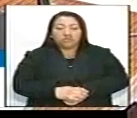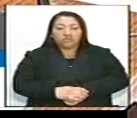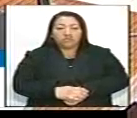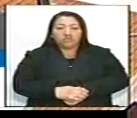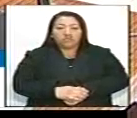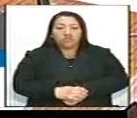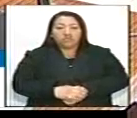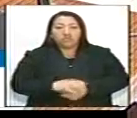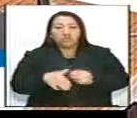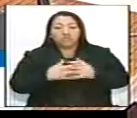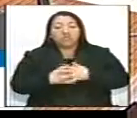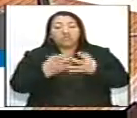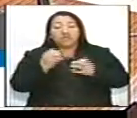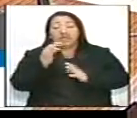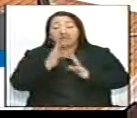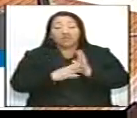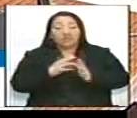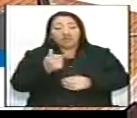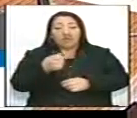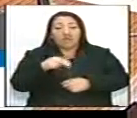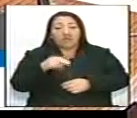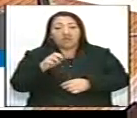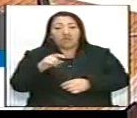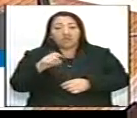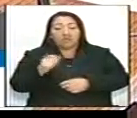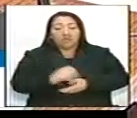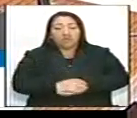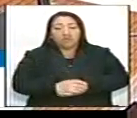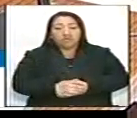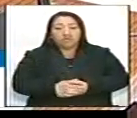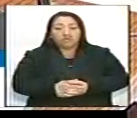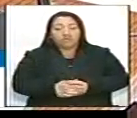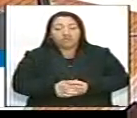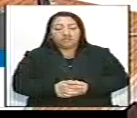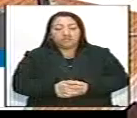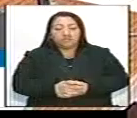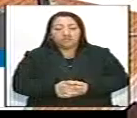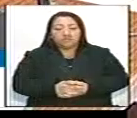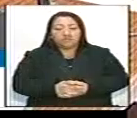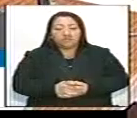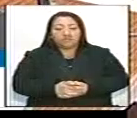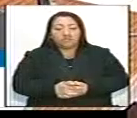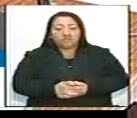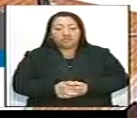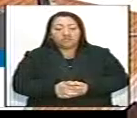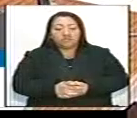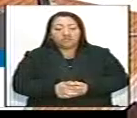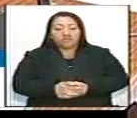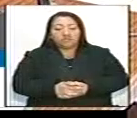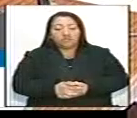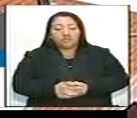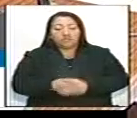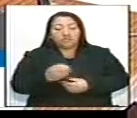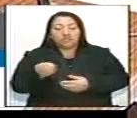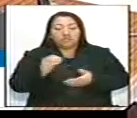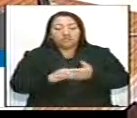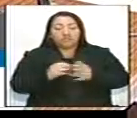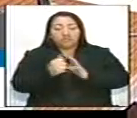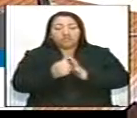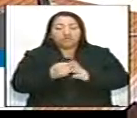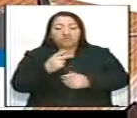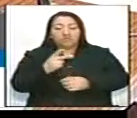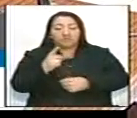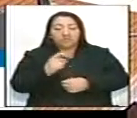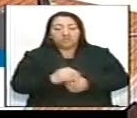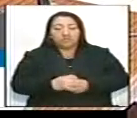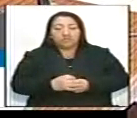Todos queremos reducir la anemia, por eso es que hay restricciones del uso de los recursos y está enmarcada en el artículo 21 de la ley de presupuesto de